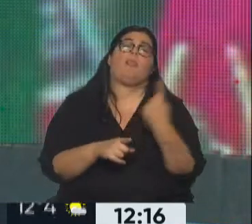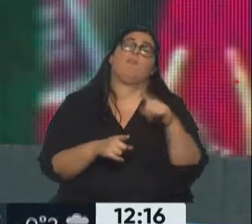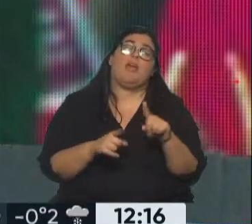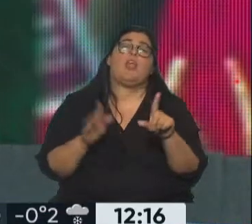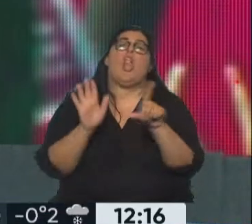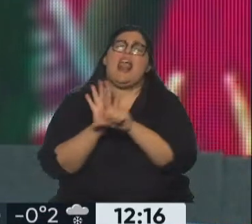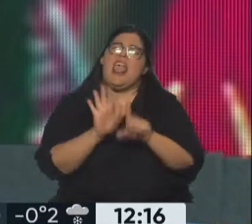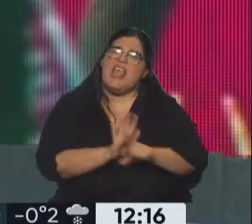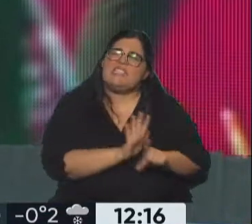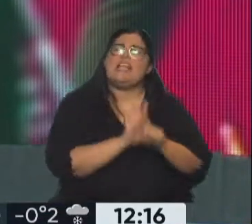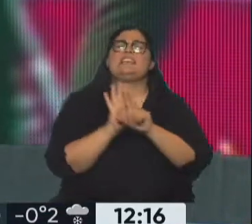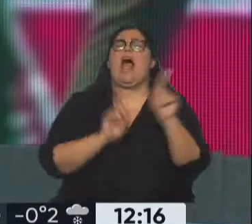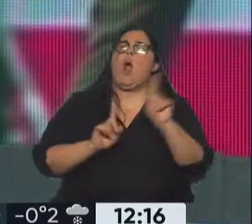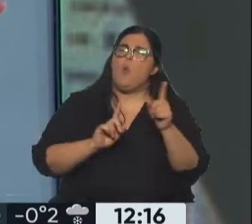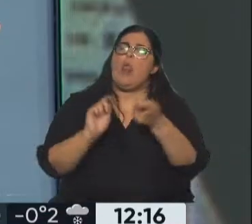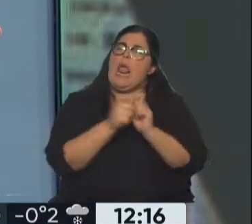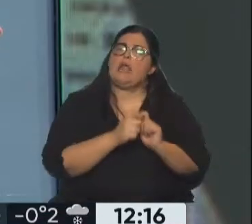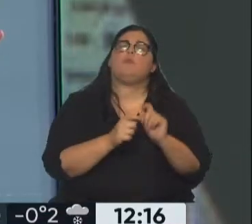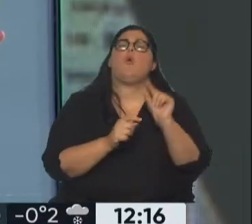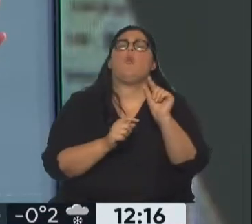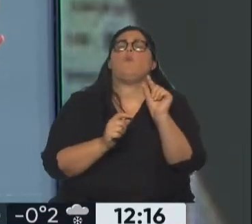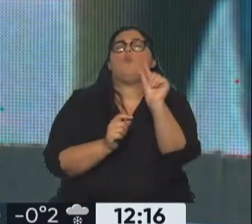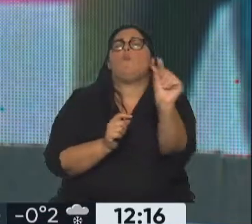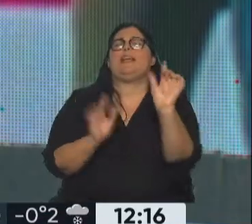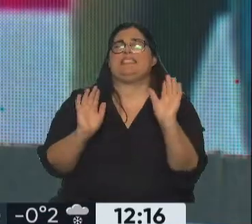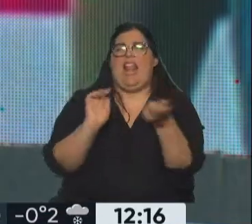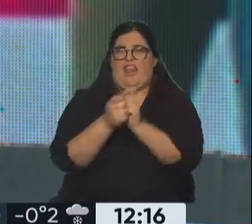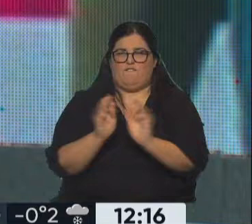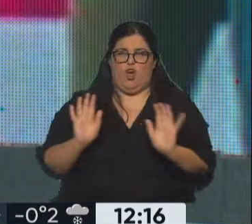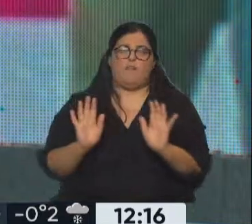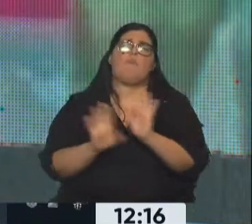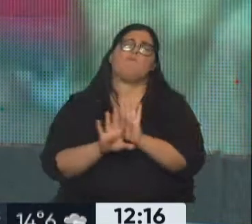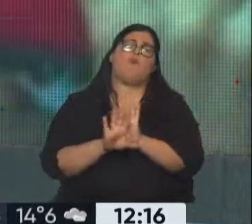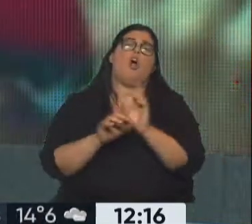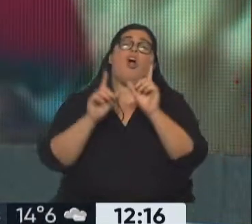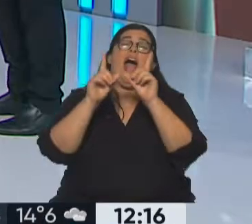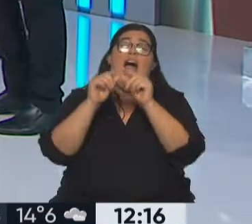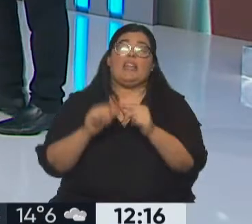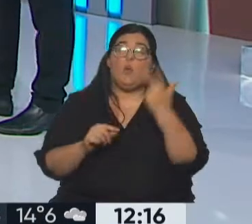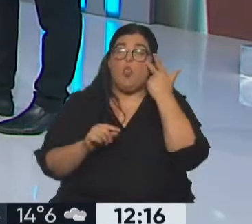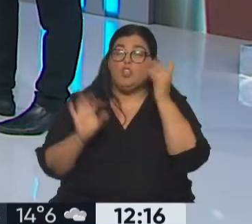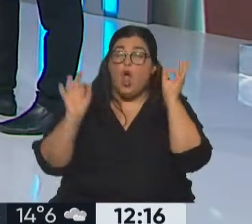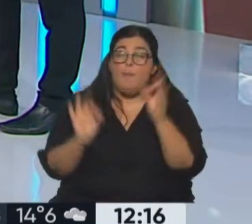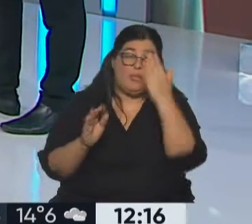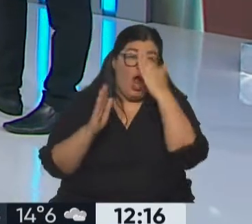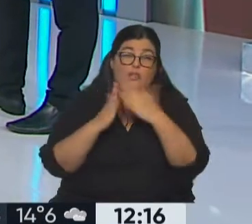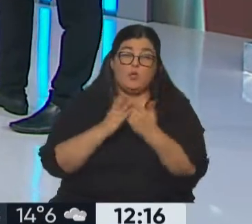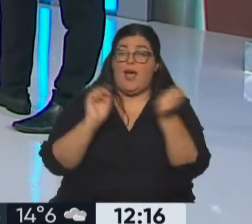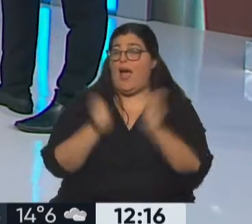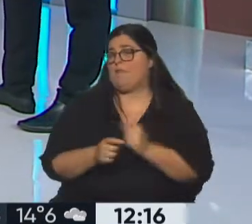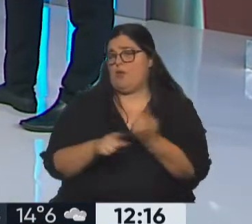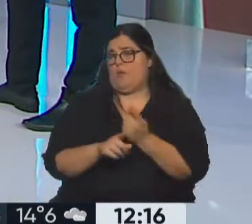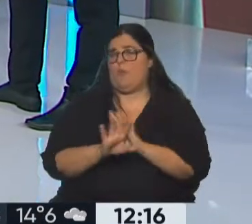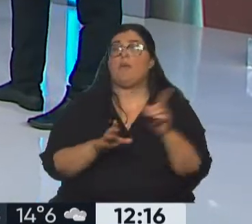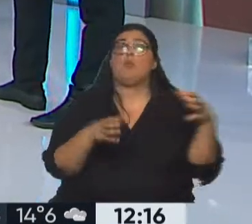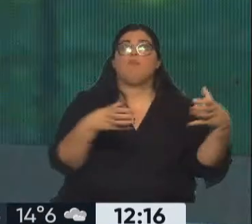adelante, digamos, este proyecto. O sea, una reforma parcial. Claro, no sería reformando estos 18 artículos constitucionales, que es sobre todo lo que la